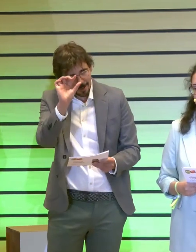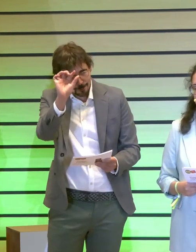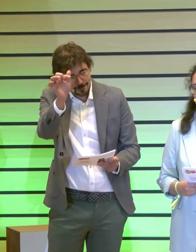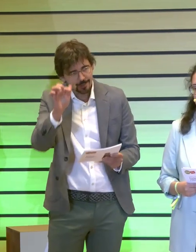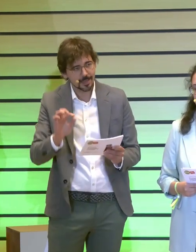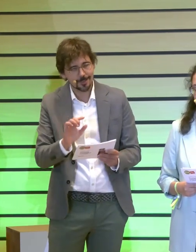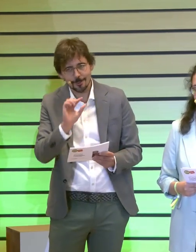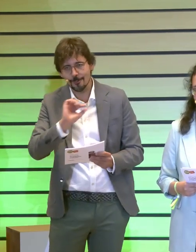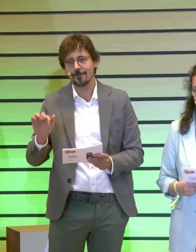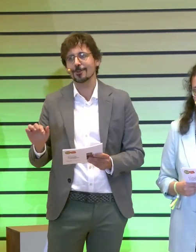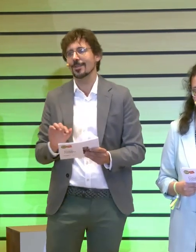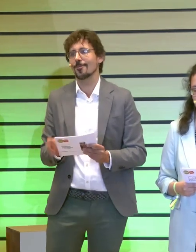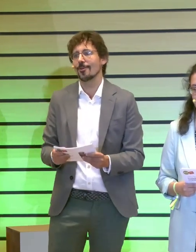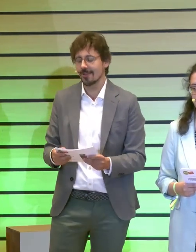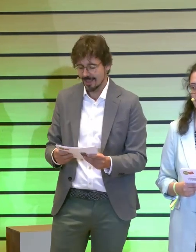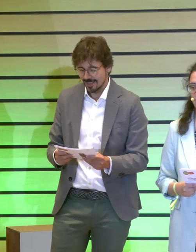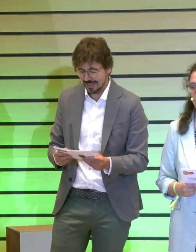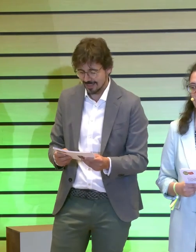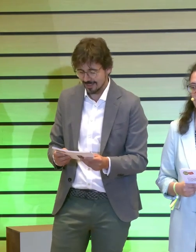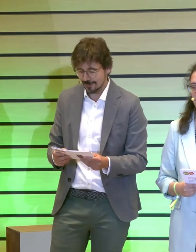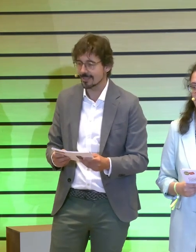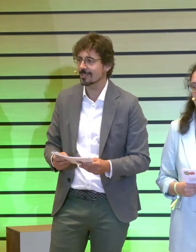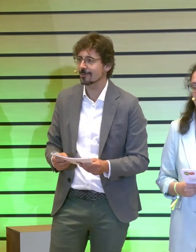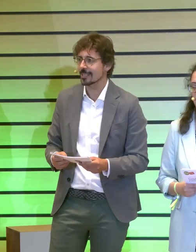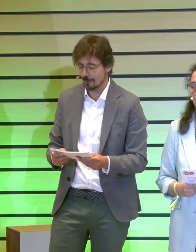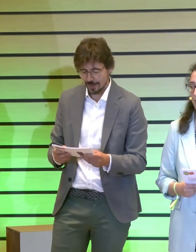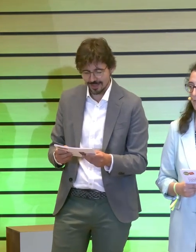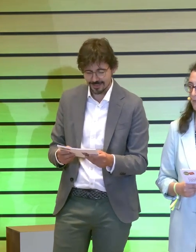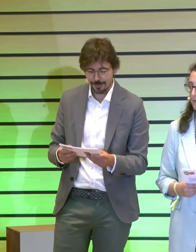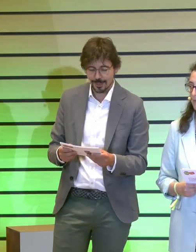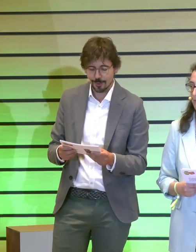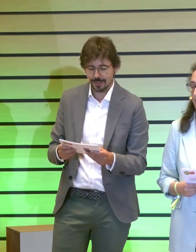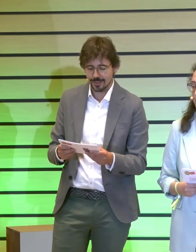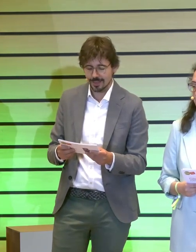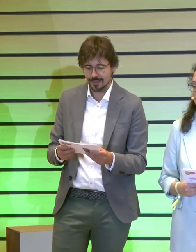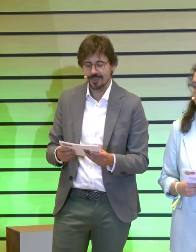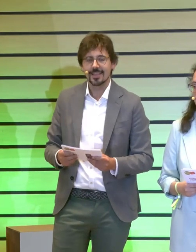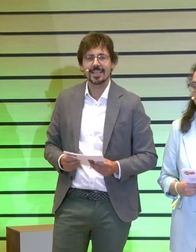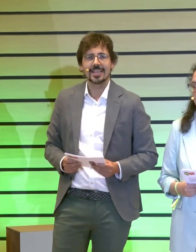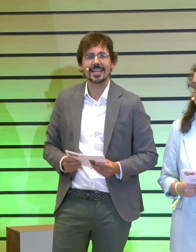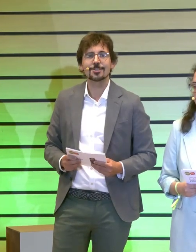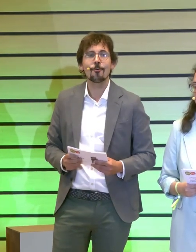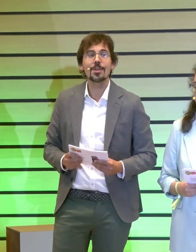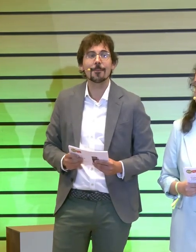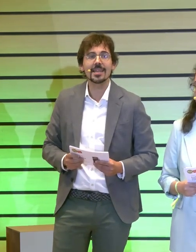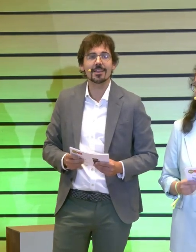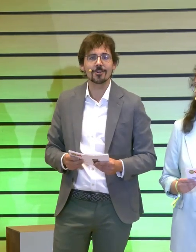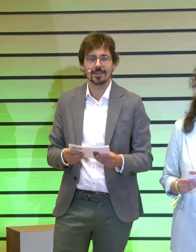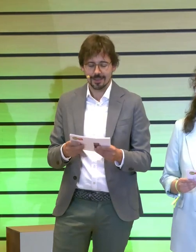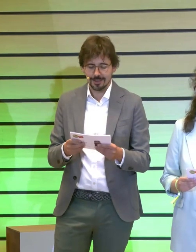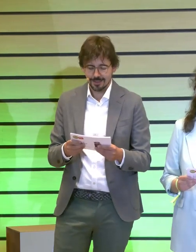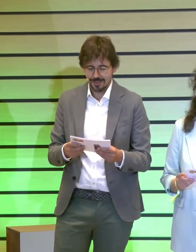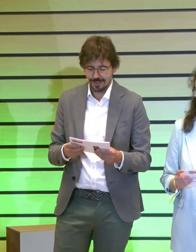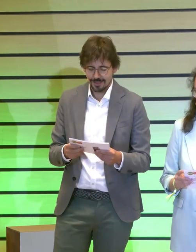a cerrar la mañana con un gilito un Broche de lujo que nos han hecho nuestras compañeras de visual materia que es una